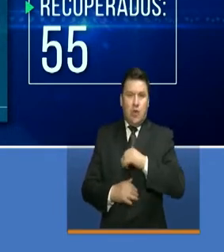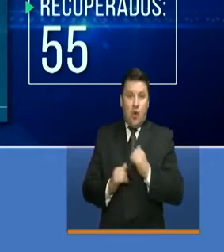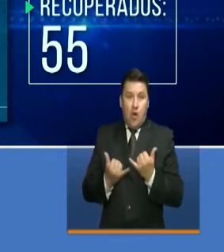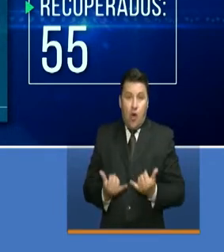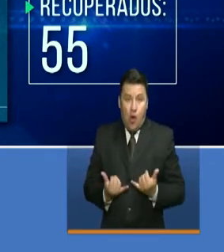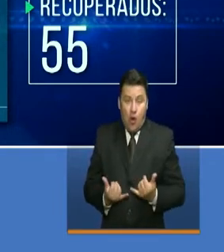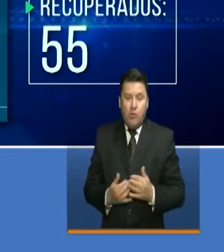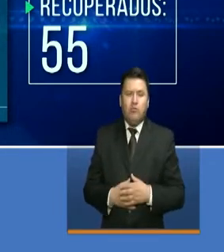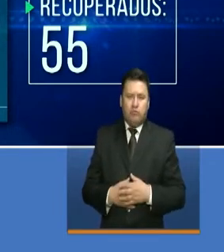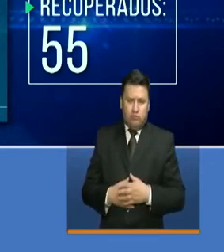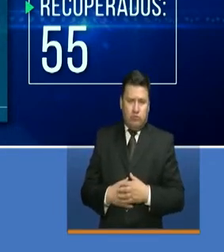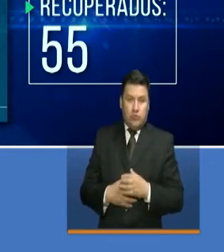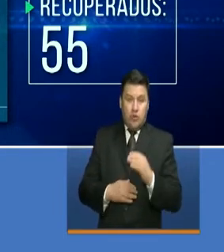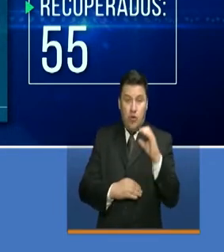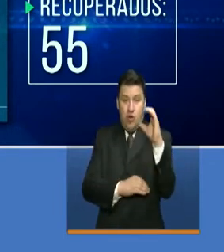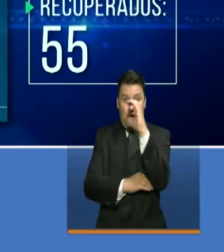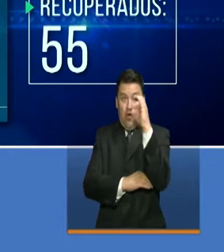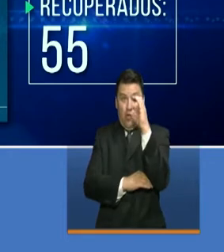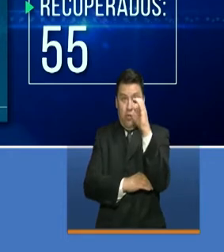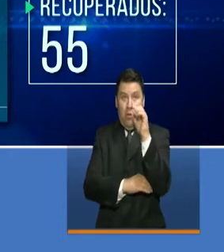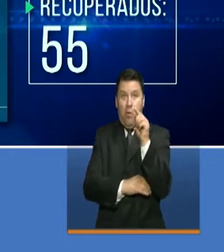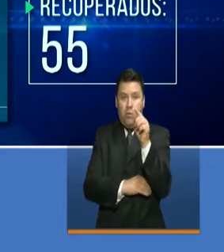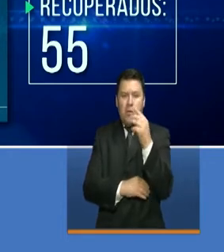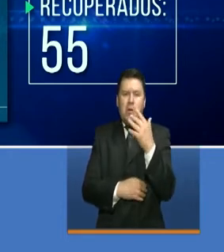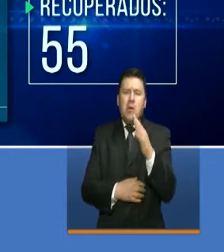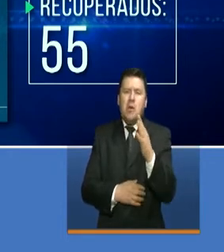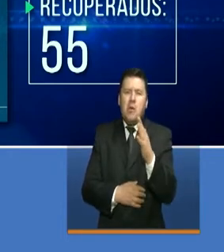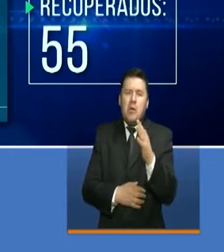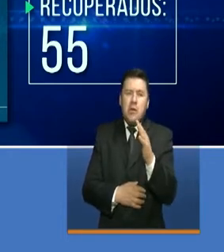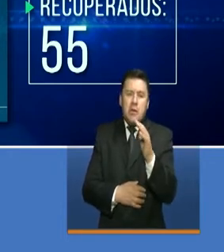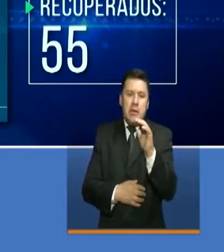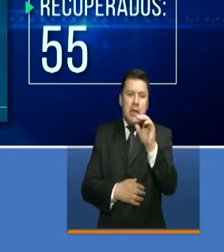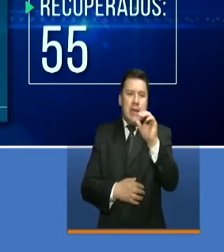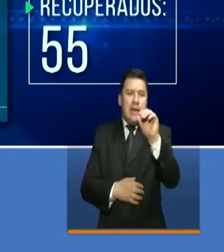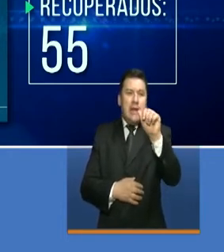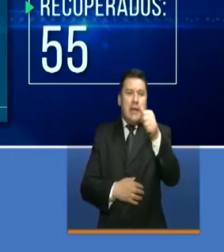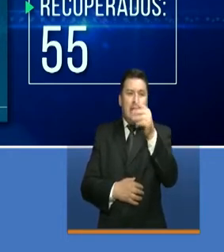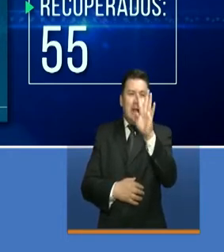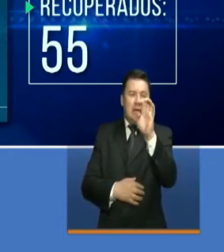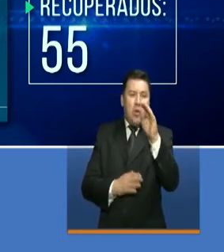hoy en nuestro país cerca de